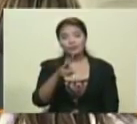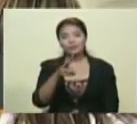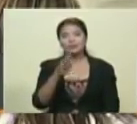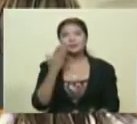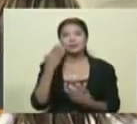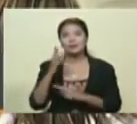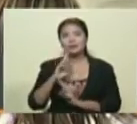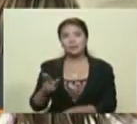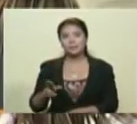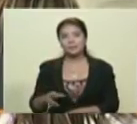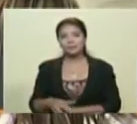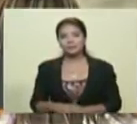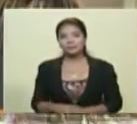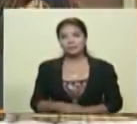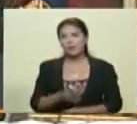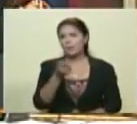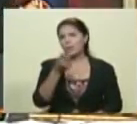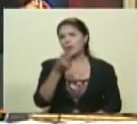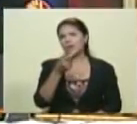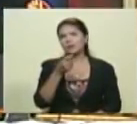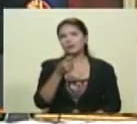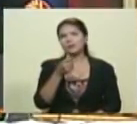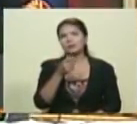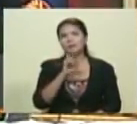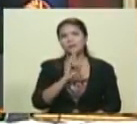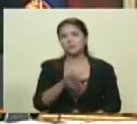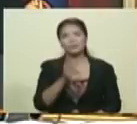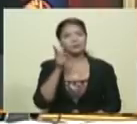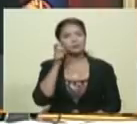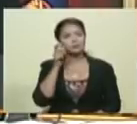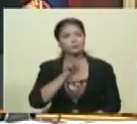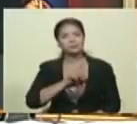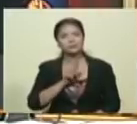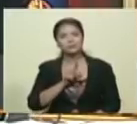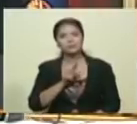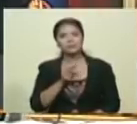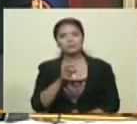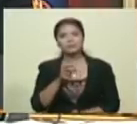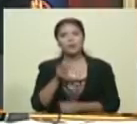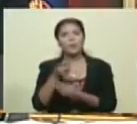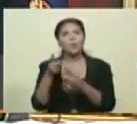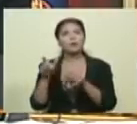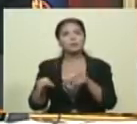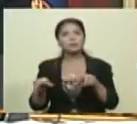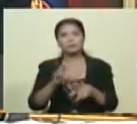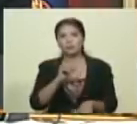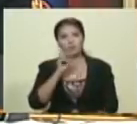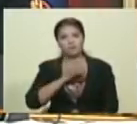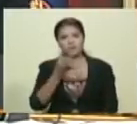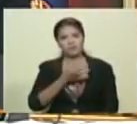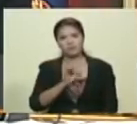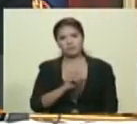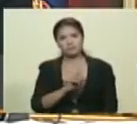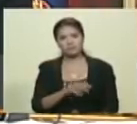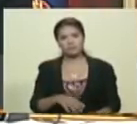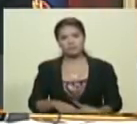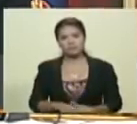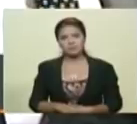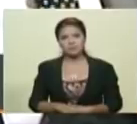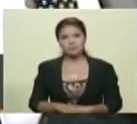3.680.000 viviendas. Muy poquita. ¿Por qué? ¿Sobre qué base poblacional? No, es verdad.